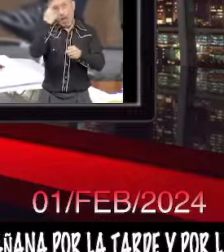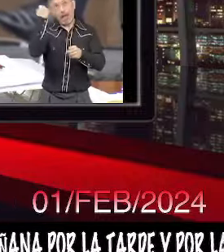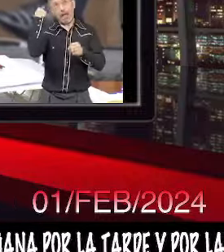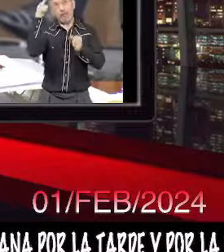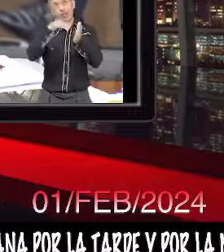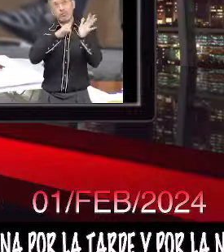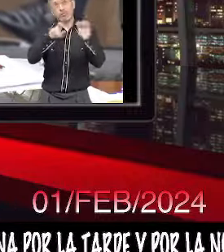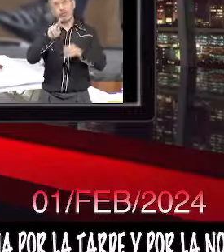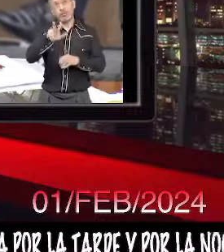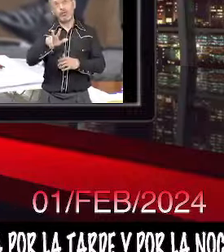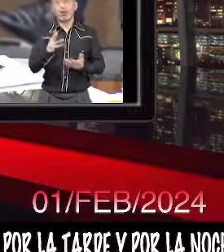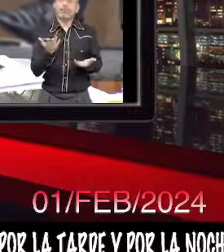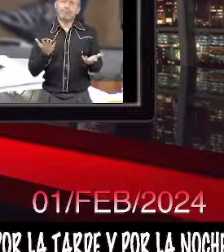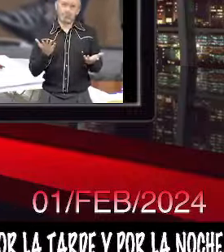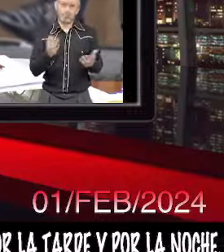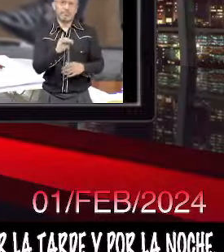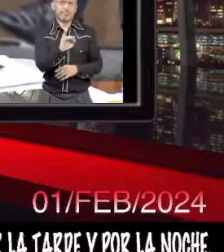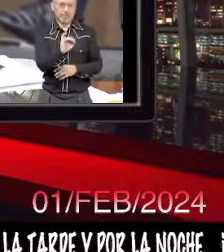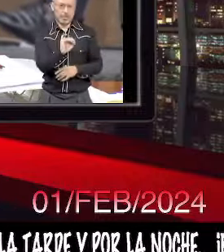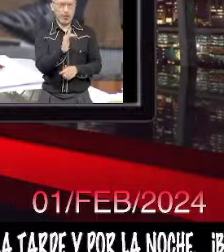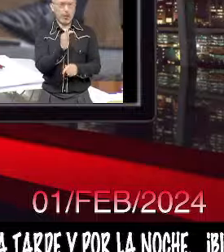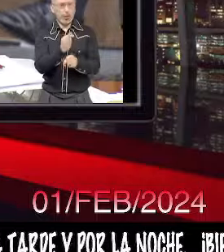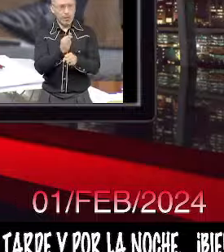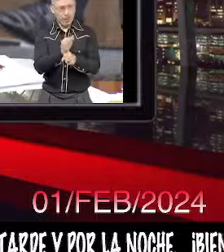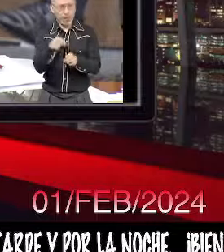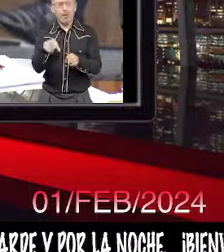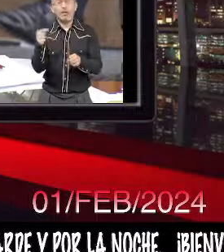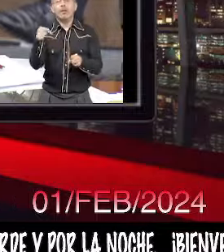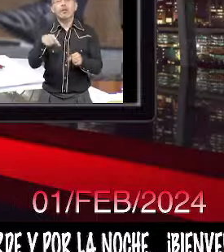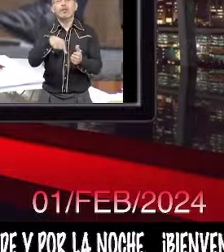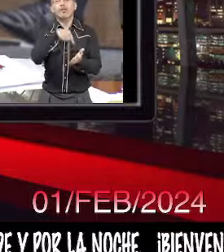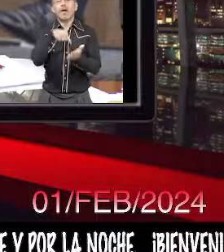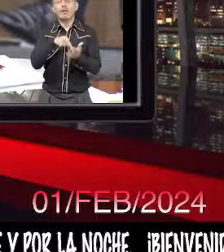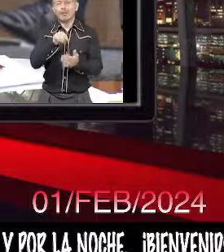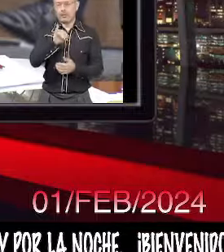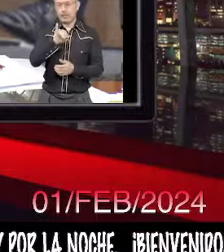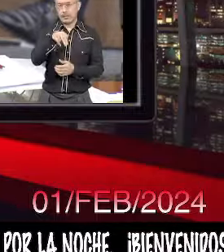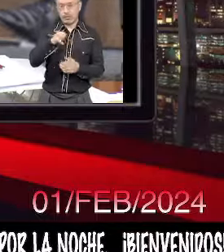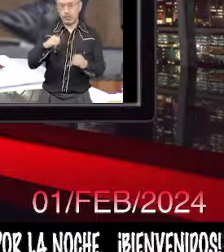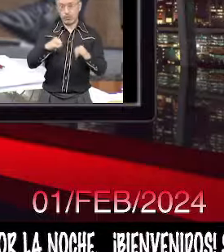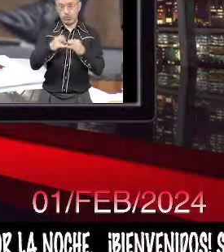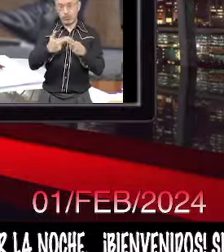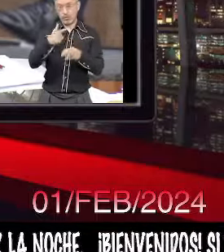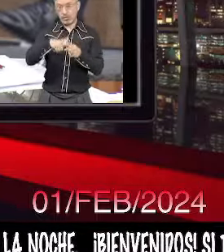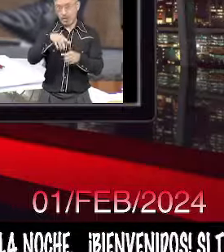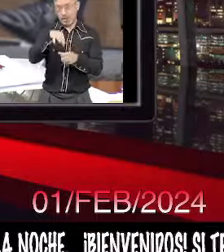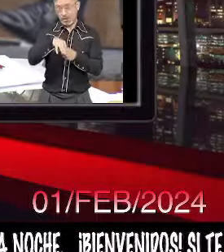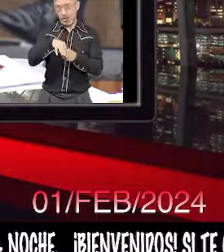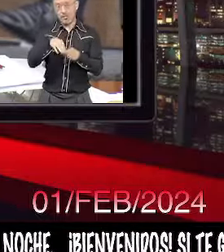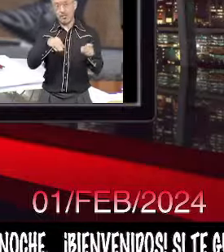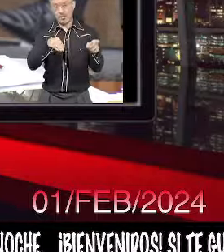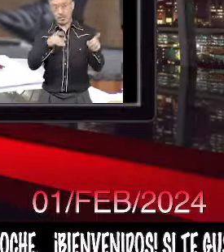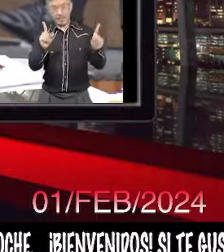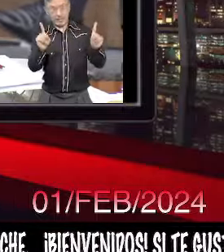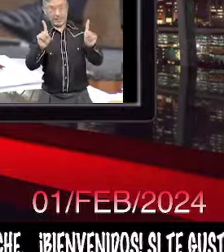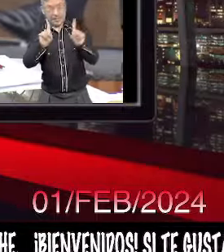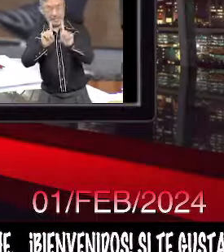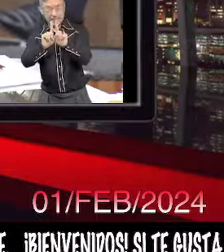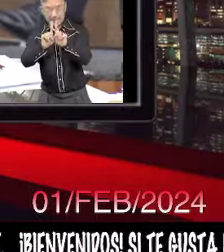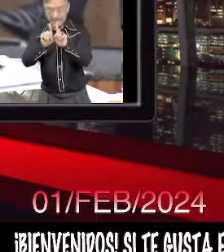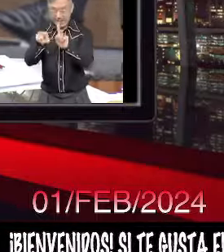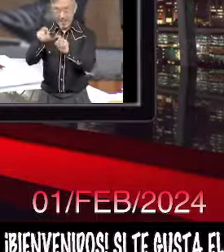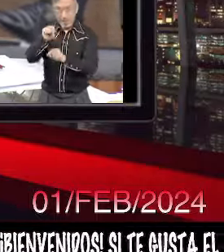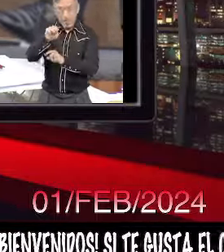aquí, a este lugar, al Instituto Nacional Electoral, del brazo de Manuel Bartlett, acusarnos a